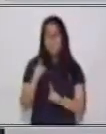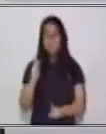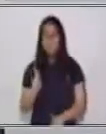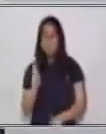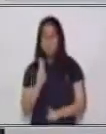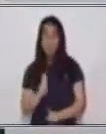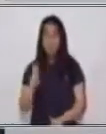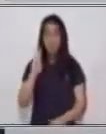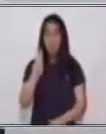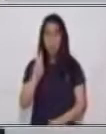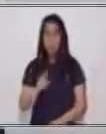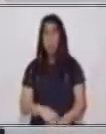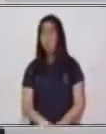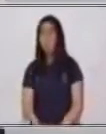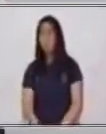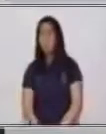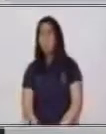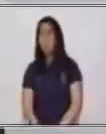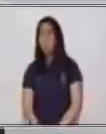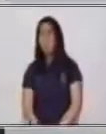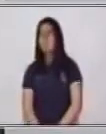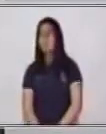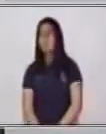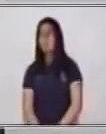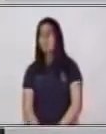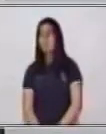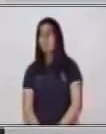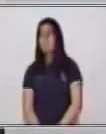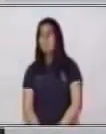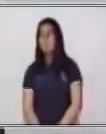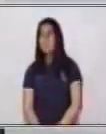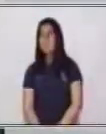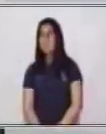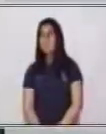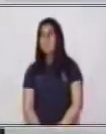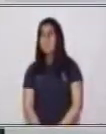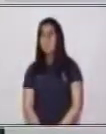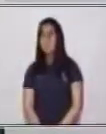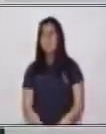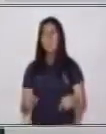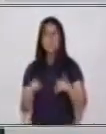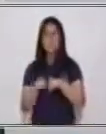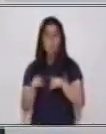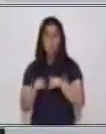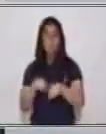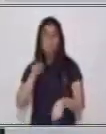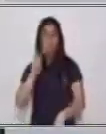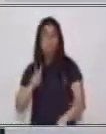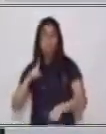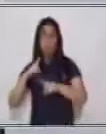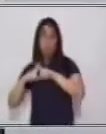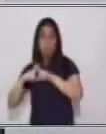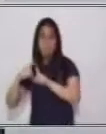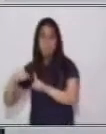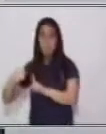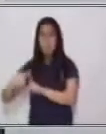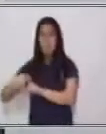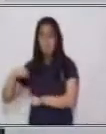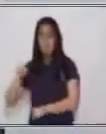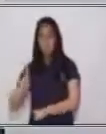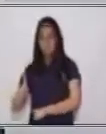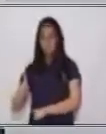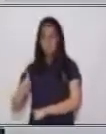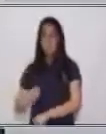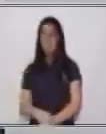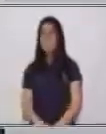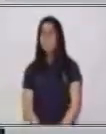cuadrado más y cuadrado. El 2x pasa a este lado de la ecuación con negativo.